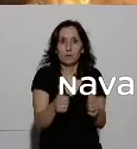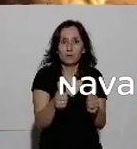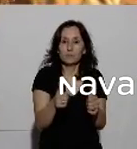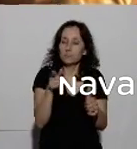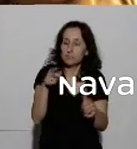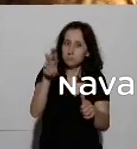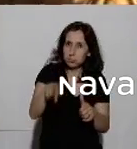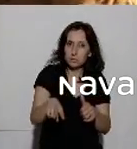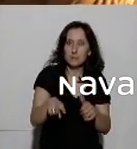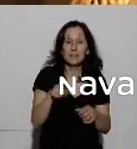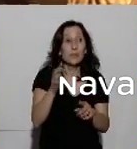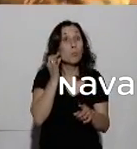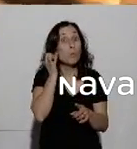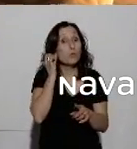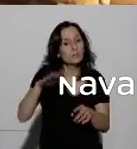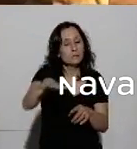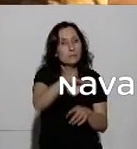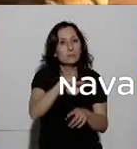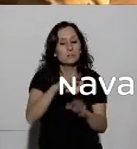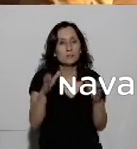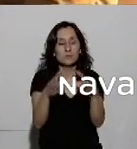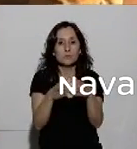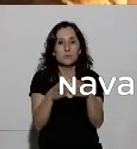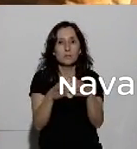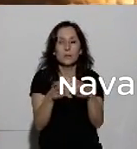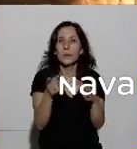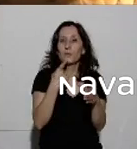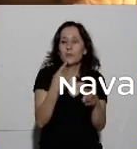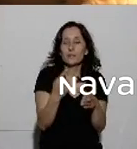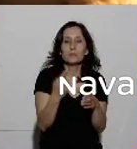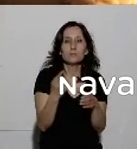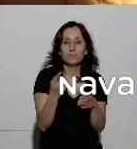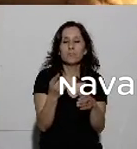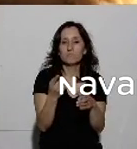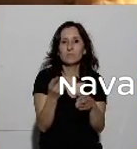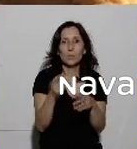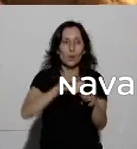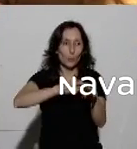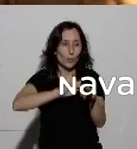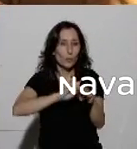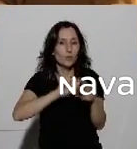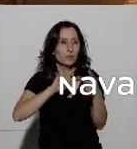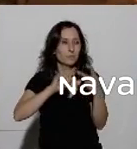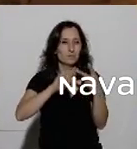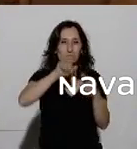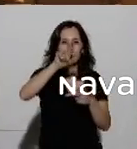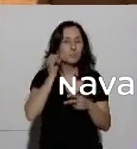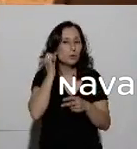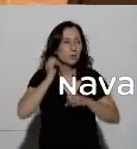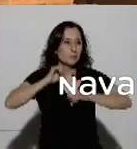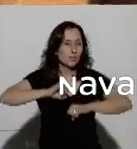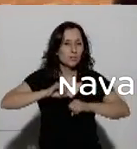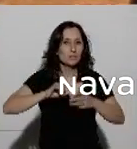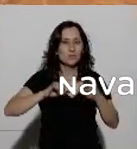toda la razón, pero esas mujeres que, como tú dices, pues eran mujeres curanderas, eran mujeres mayores, eran